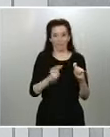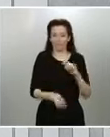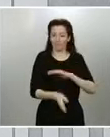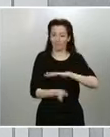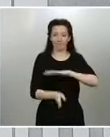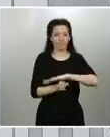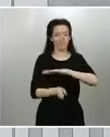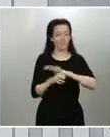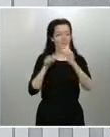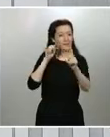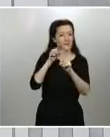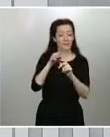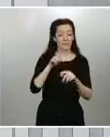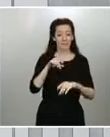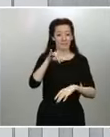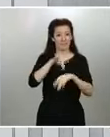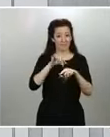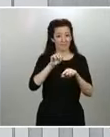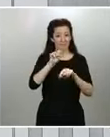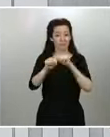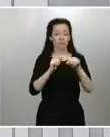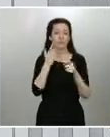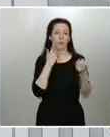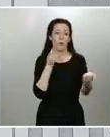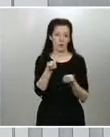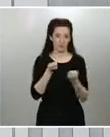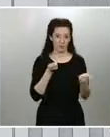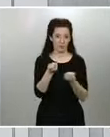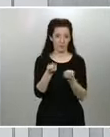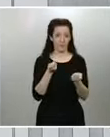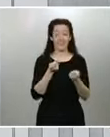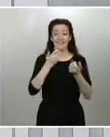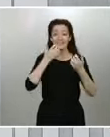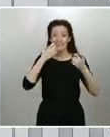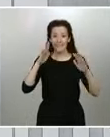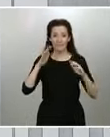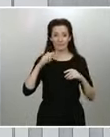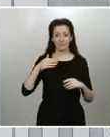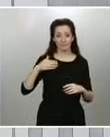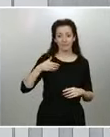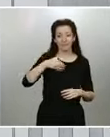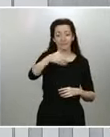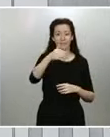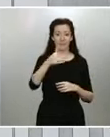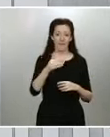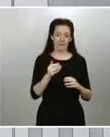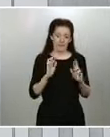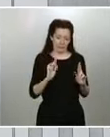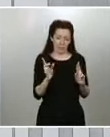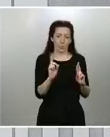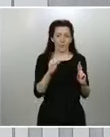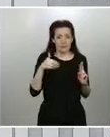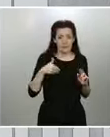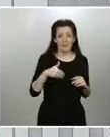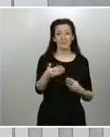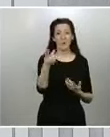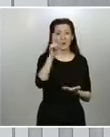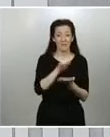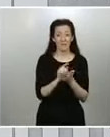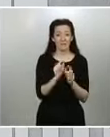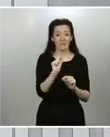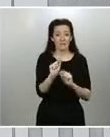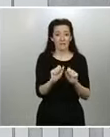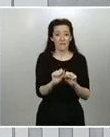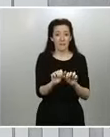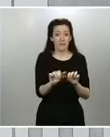2 para garantizar que en caso de un rebrote que intentaremos por todos los medios que no se produzca podemos activar mecanismos que se han demostrado